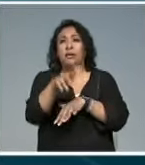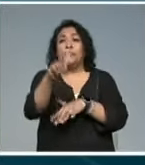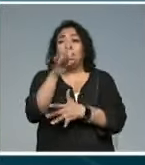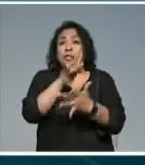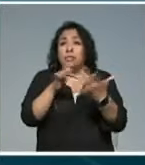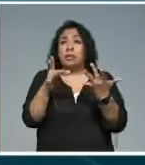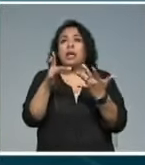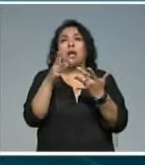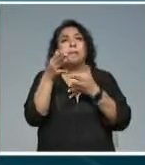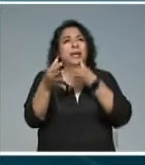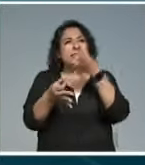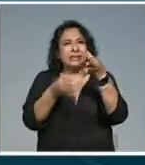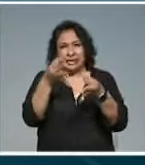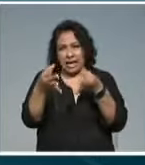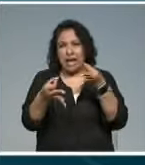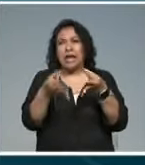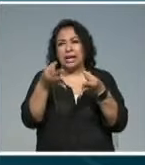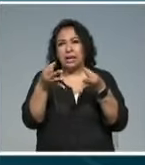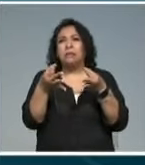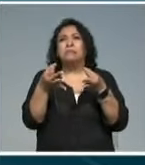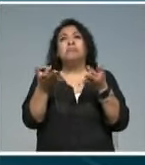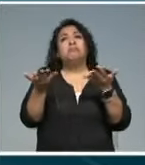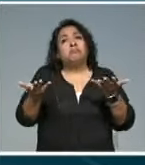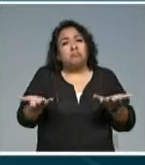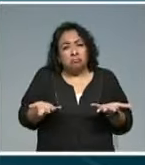fusión con mensaje que